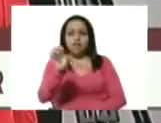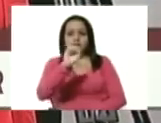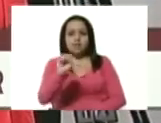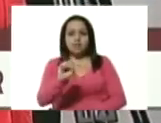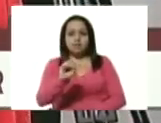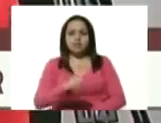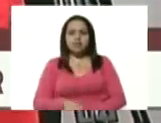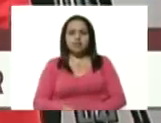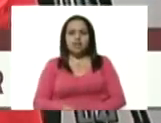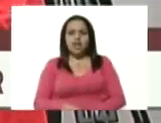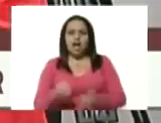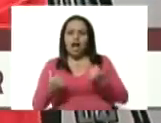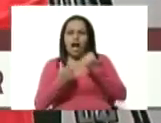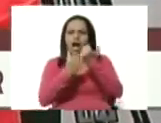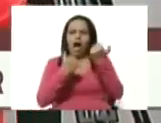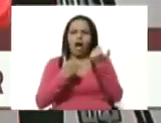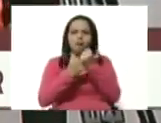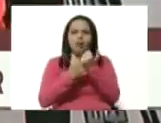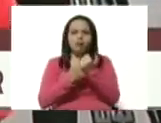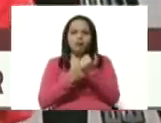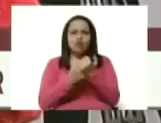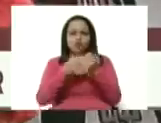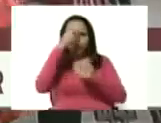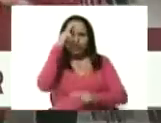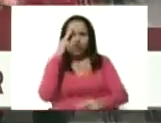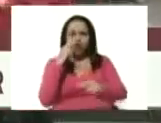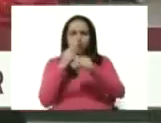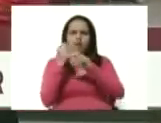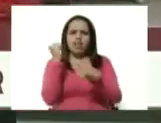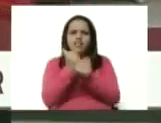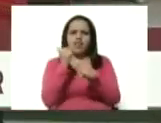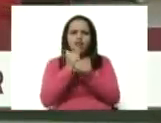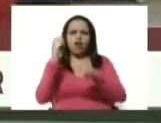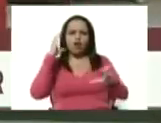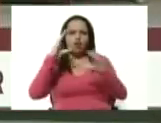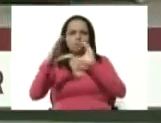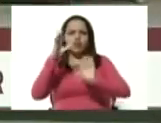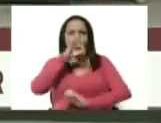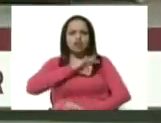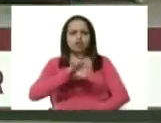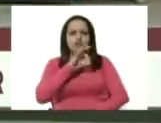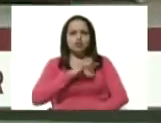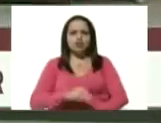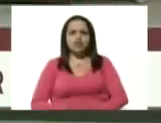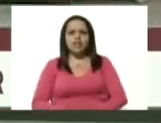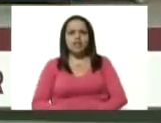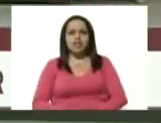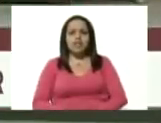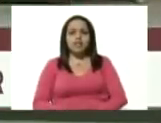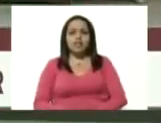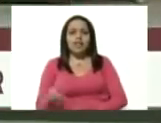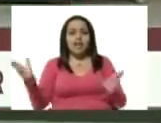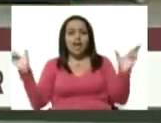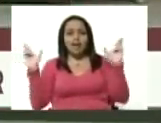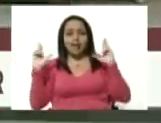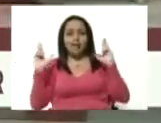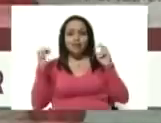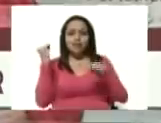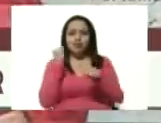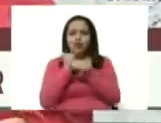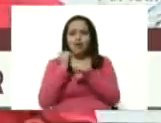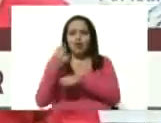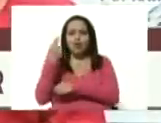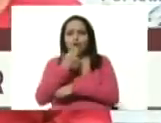extraordinarios a la comunicación social desde los medios impresos y radioeléctricos y su abnegado